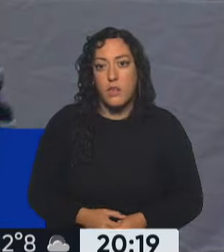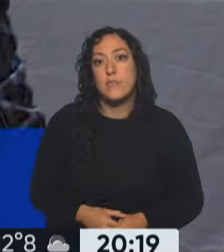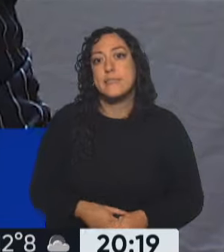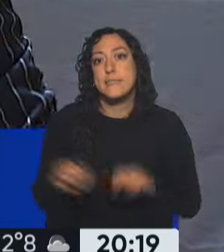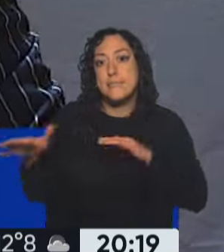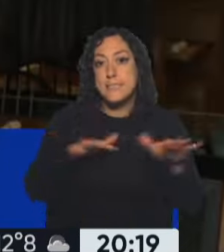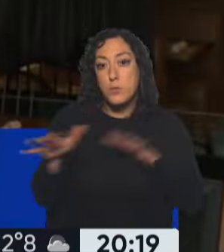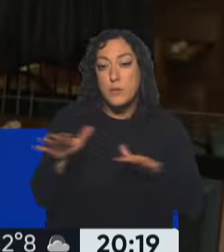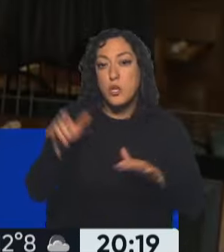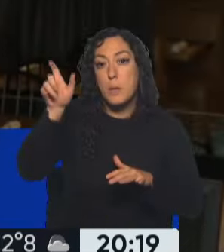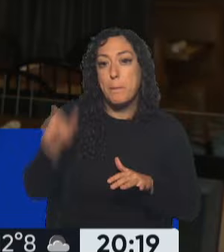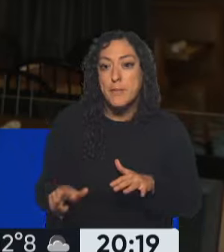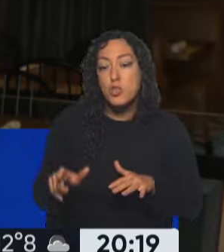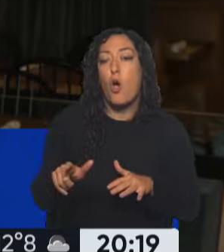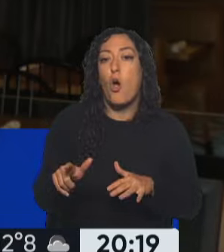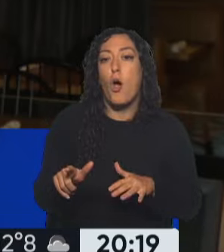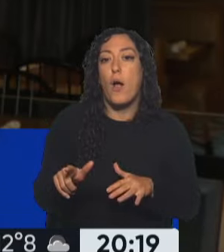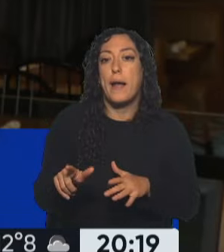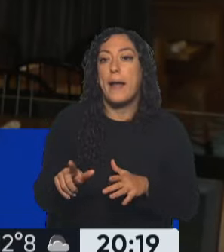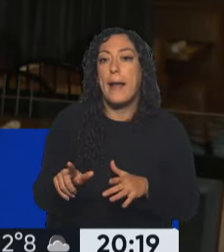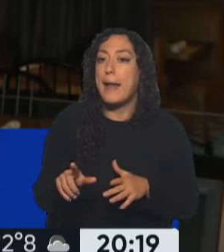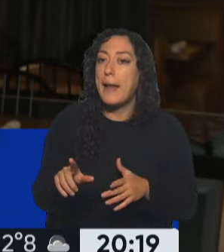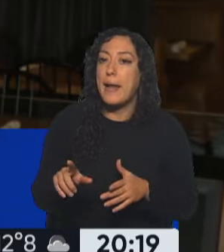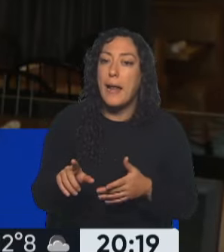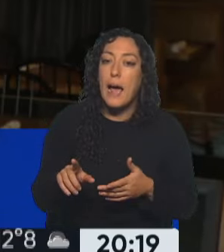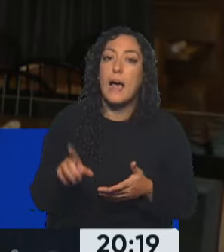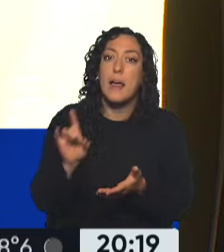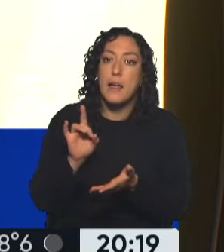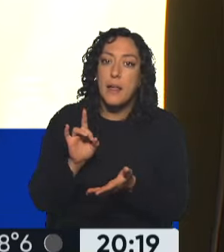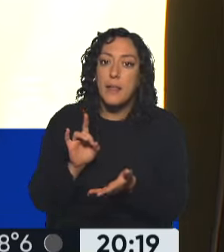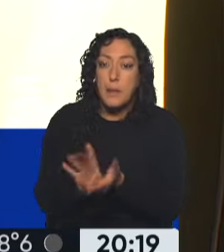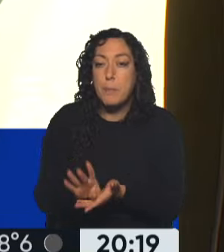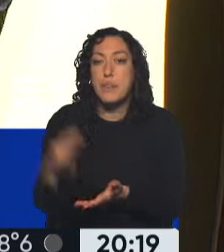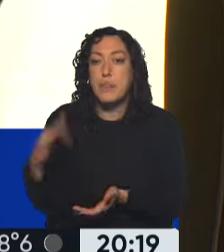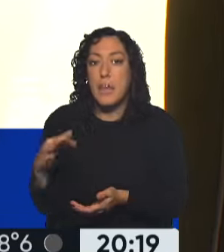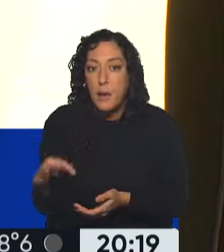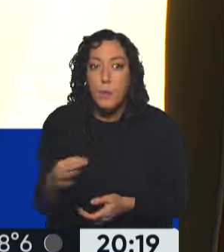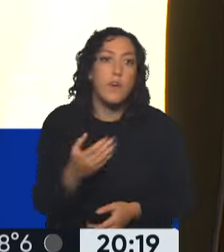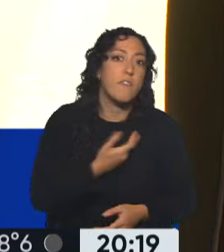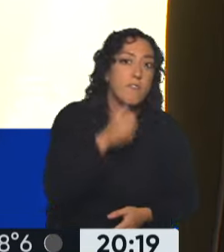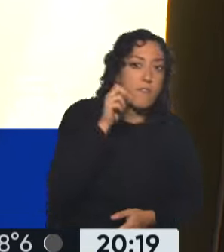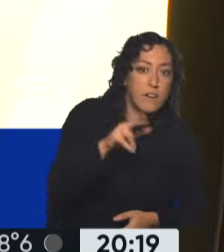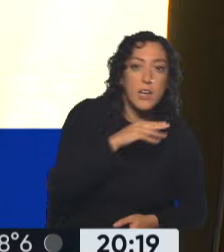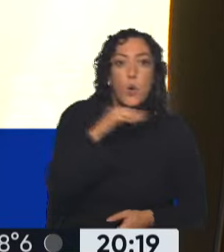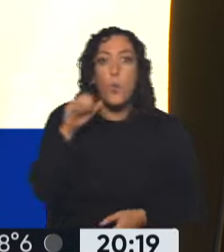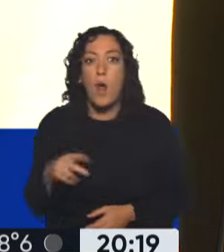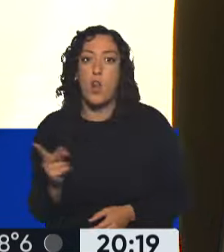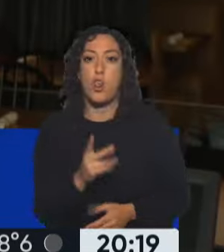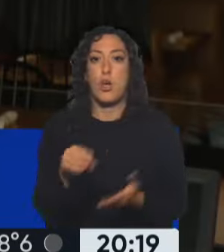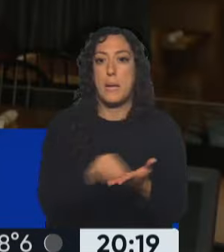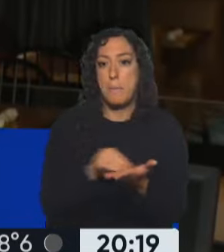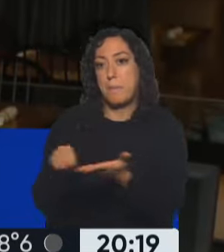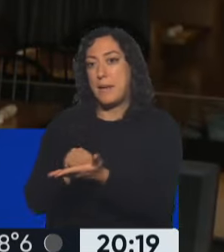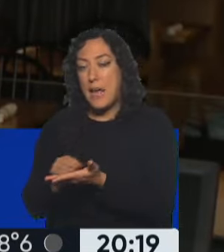de tener que despedir a uno de dos de los que trabajan en la oficina, que son Fer Meletti y Juan Pigereto, nada más y